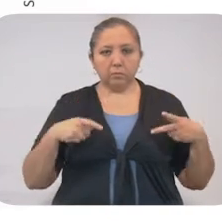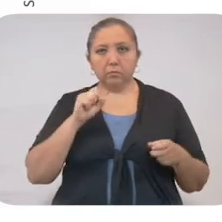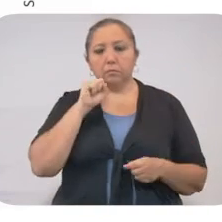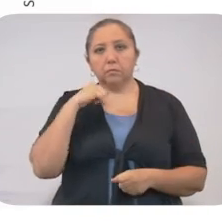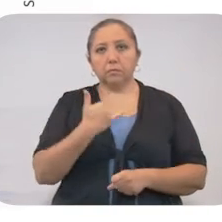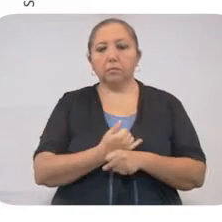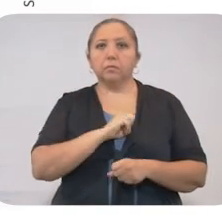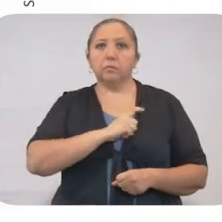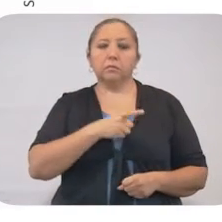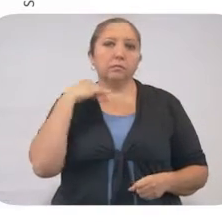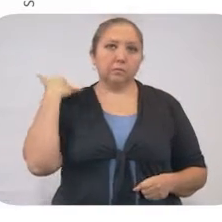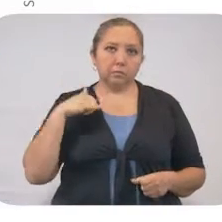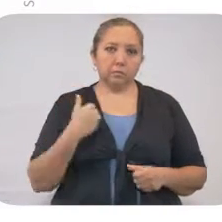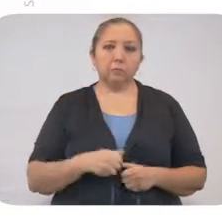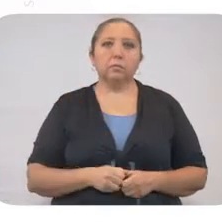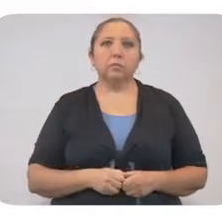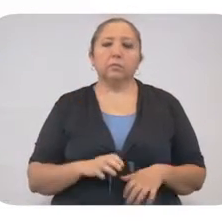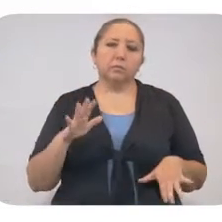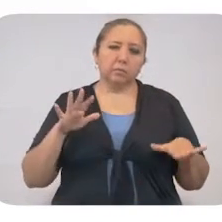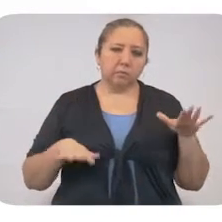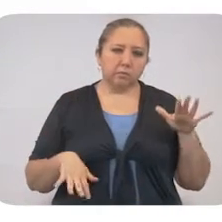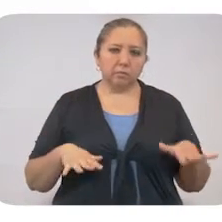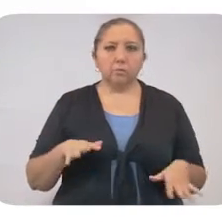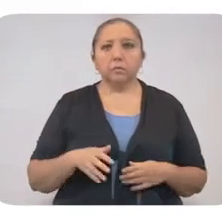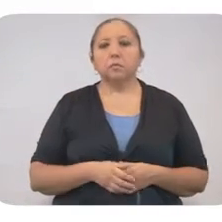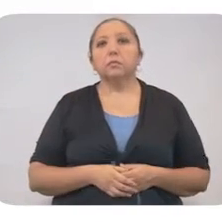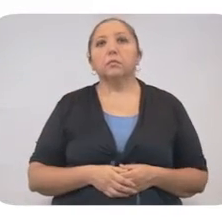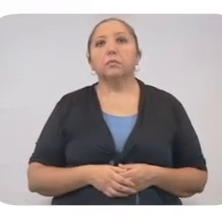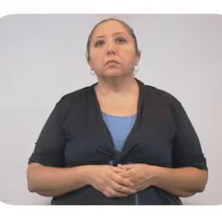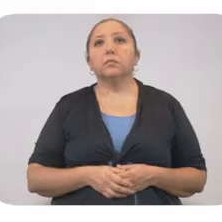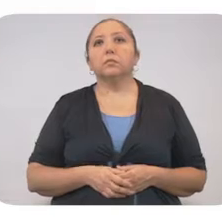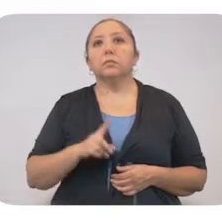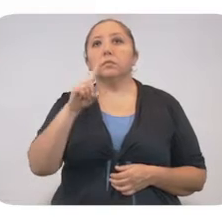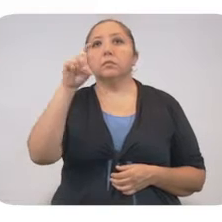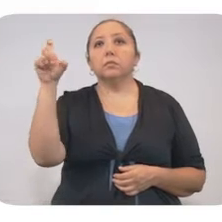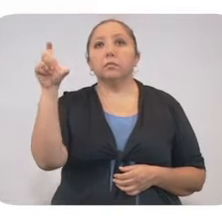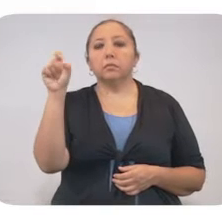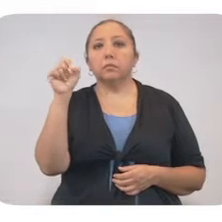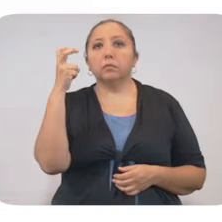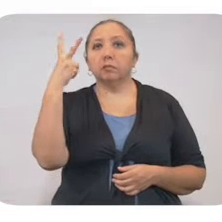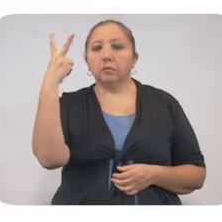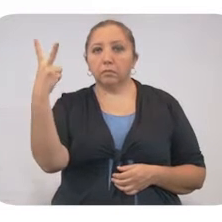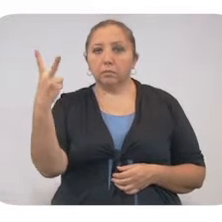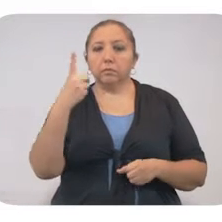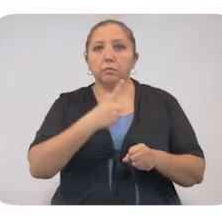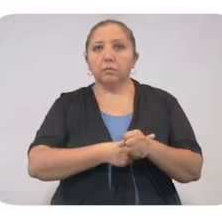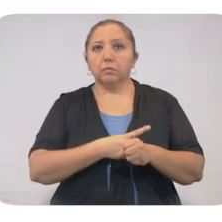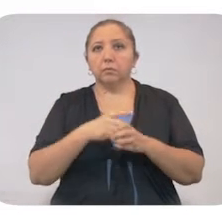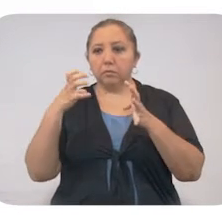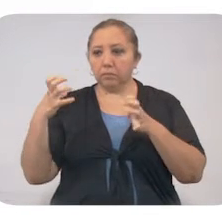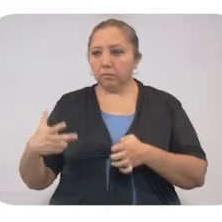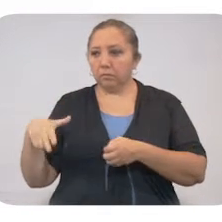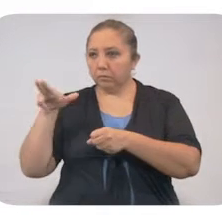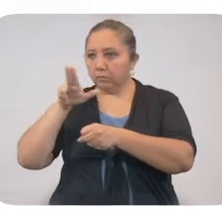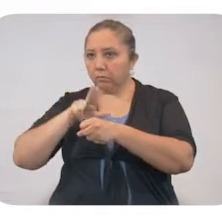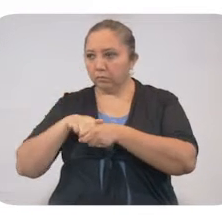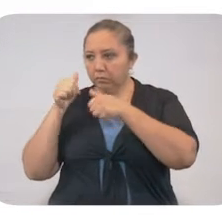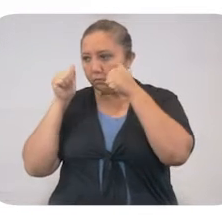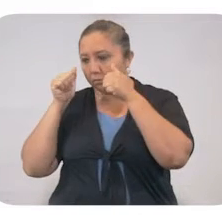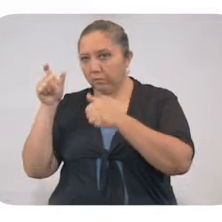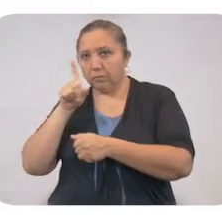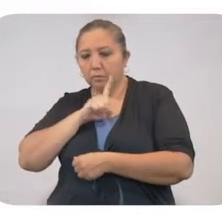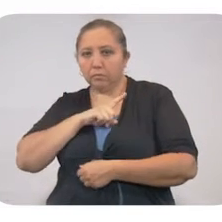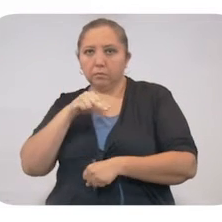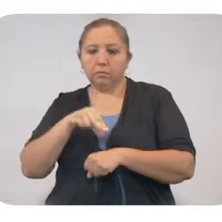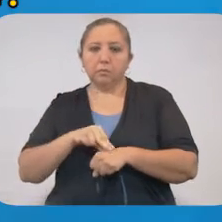de la Secretaría de Salud de Yucatán. Presentan síntomas leves. 122 de los casos confirmados están hospitalizados y en